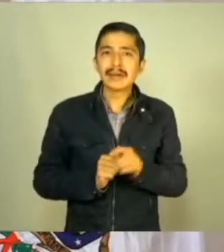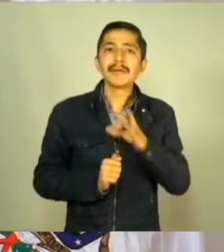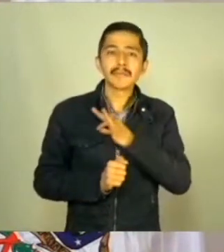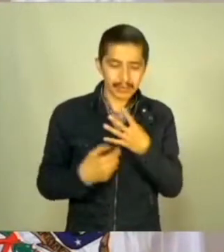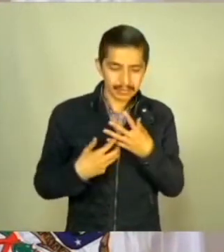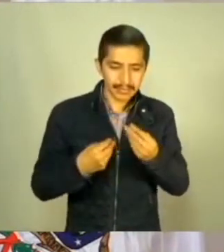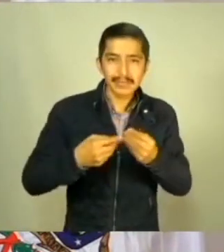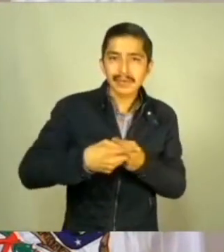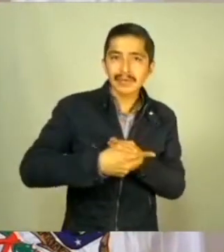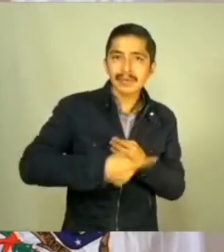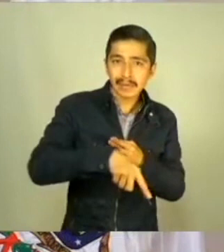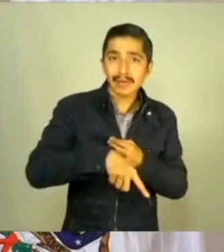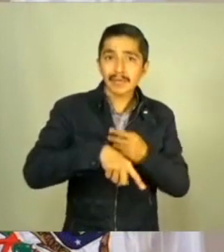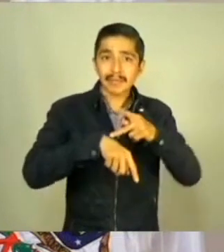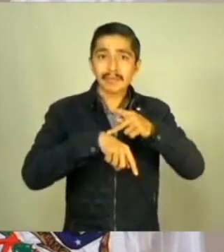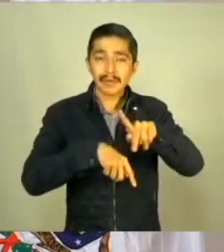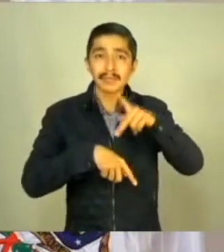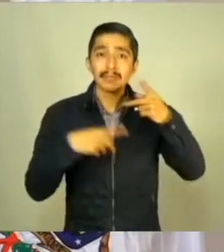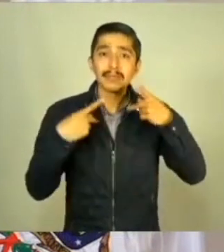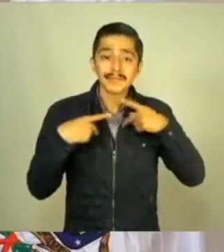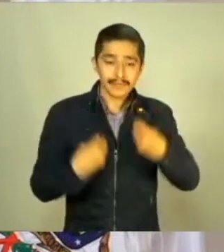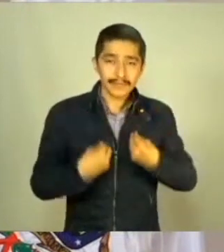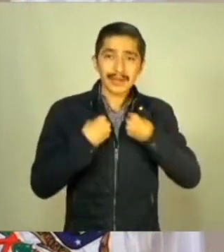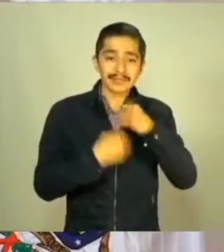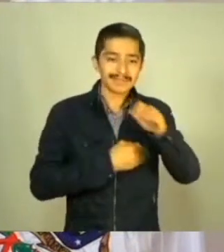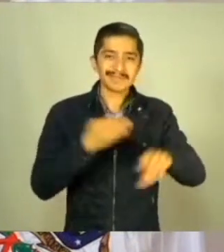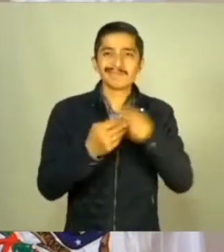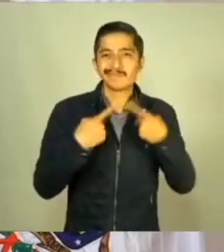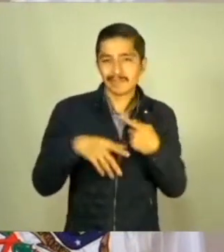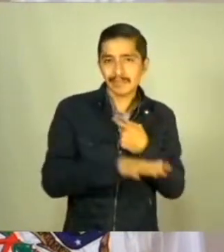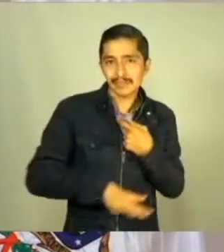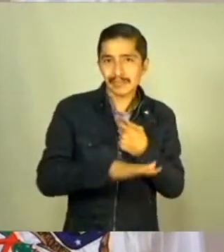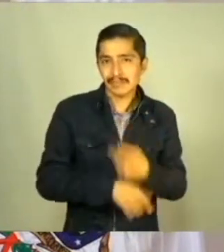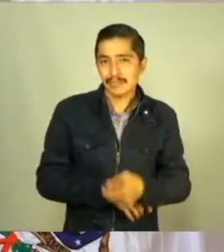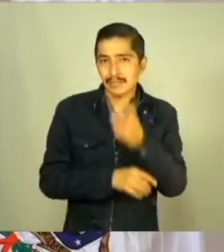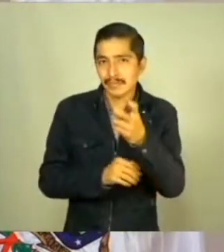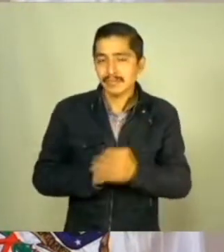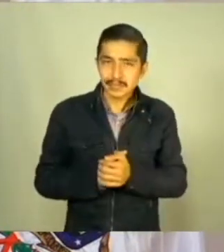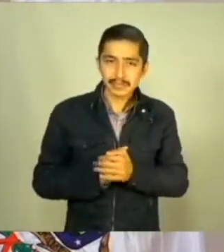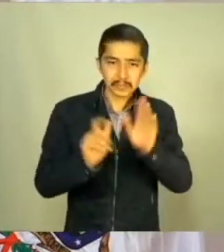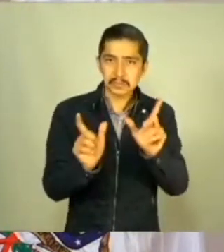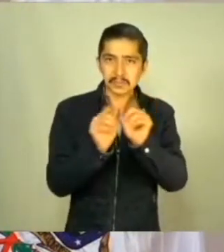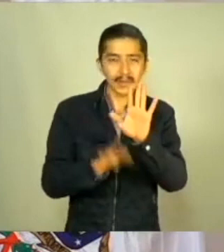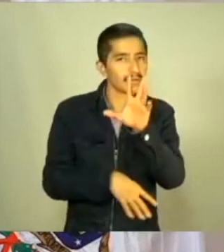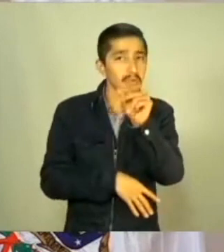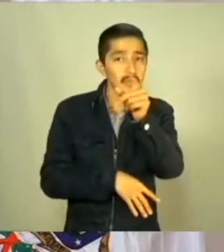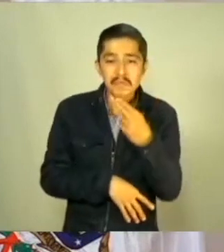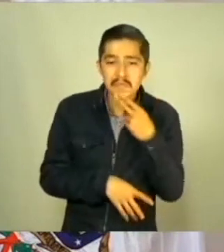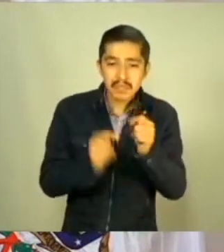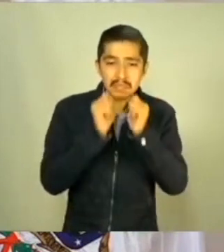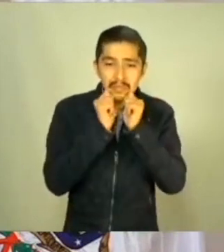libertad y pone en riesgo la vida de todos los demás en pocas palabras no usar cubrebocas